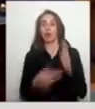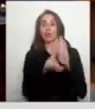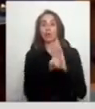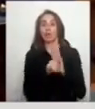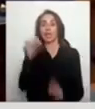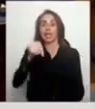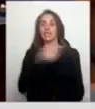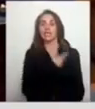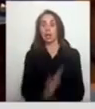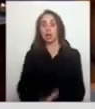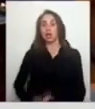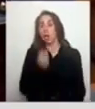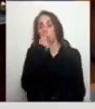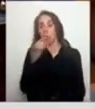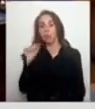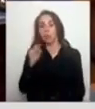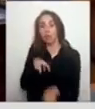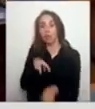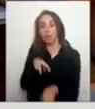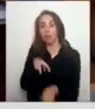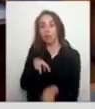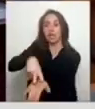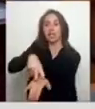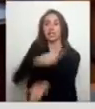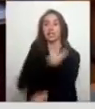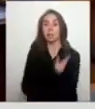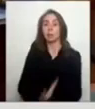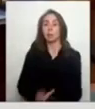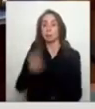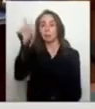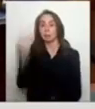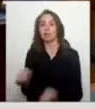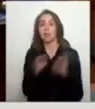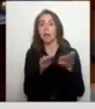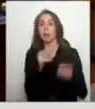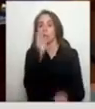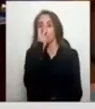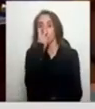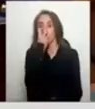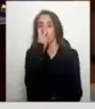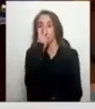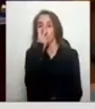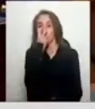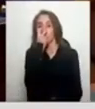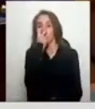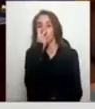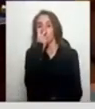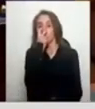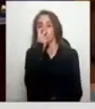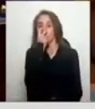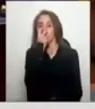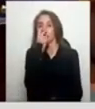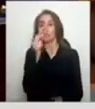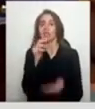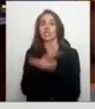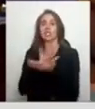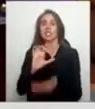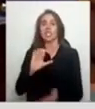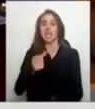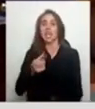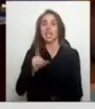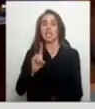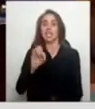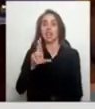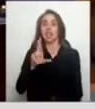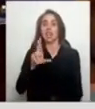se rinde ante un presidente que apoyó a un payaso y a gente multiuso el Che Guevara cuando pretendía